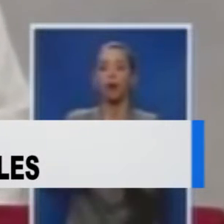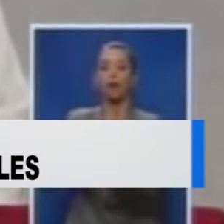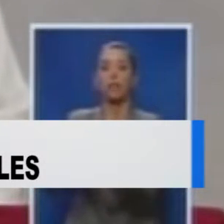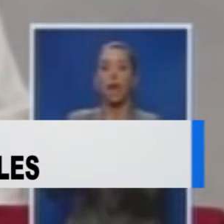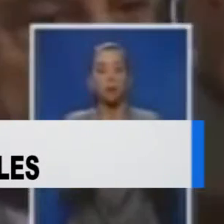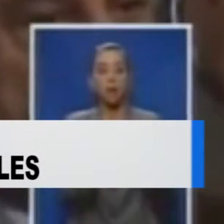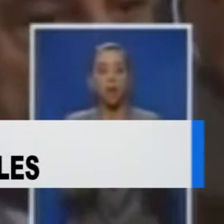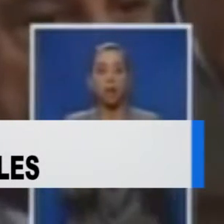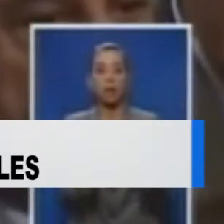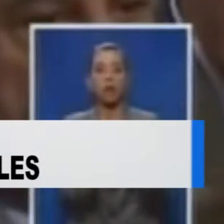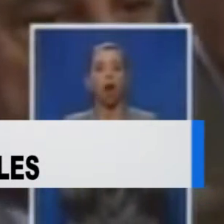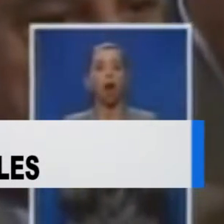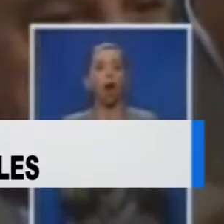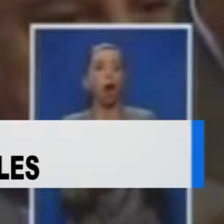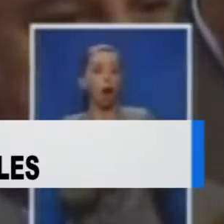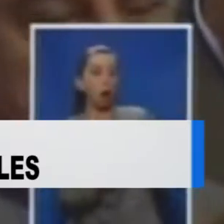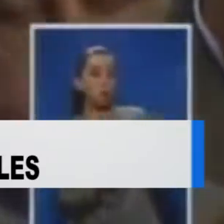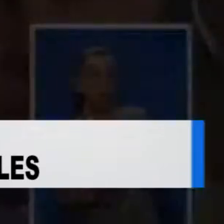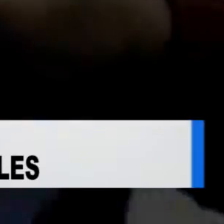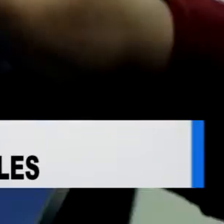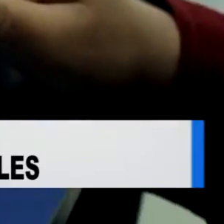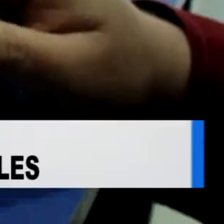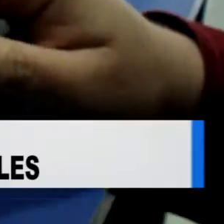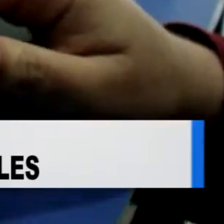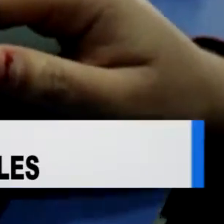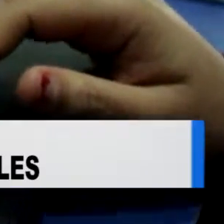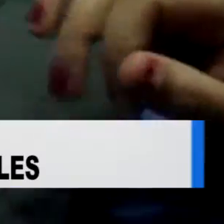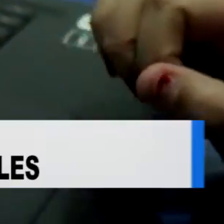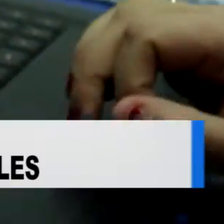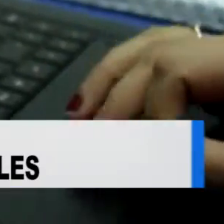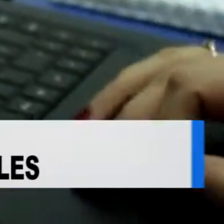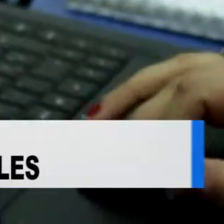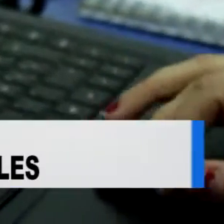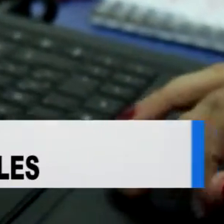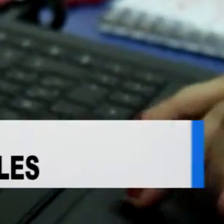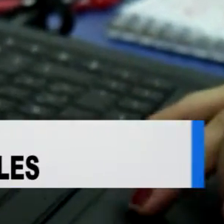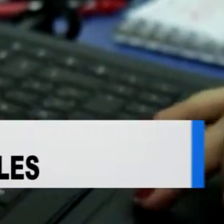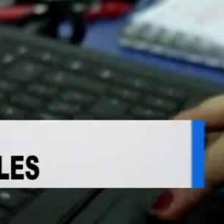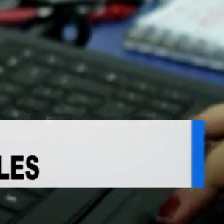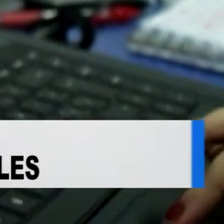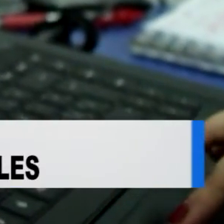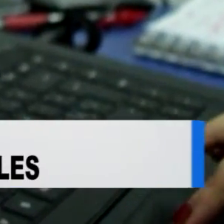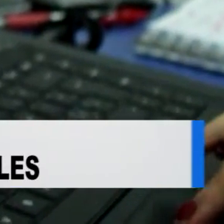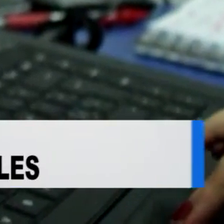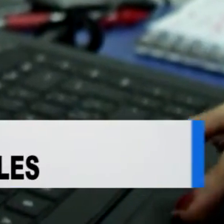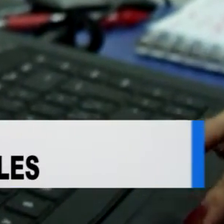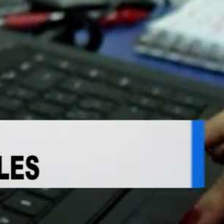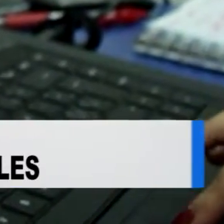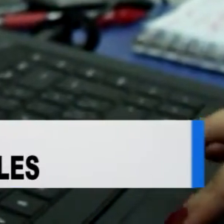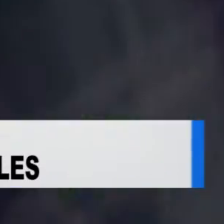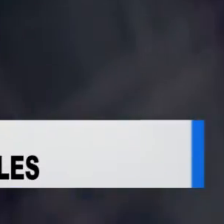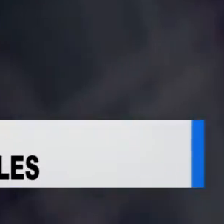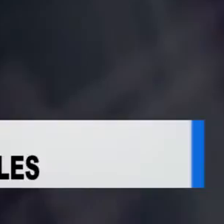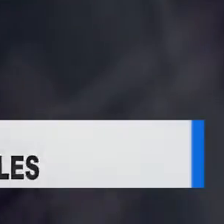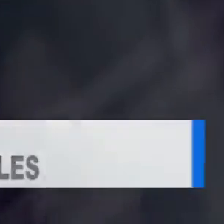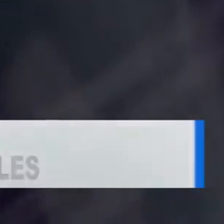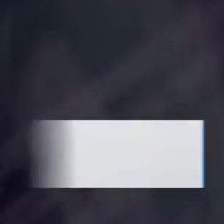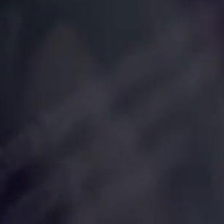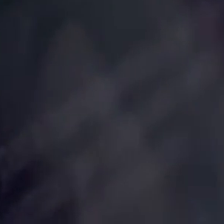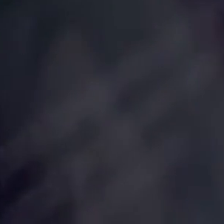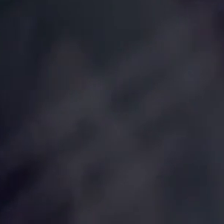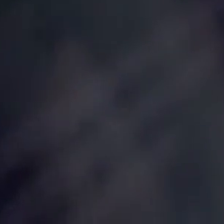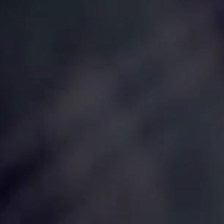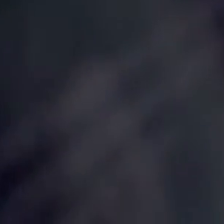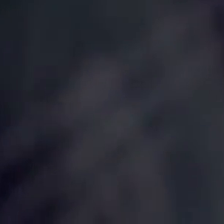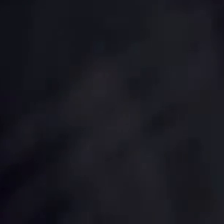de 2015. Eso según los datos entregados en las publicaciones de la Fundación Ciudadano Inteligente. Ejemplo de ello es lo